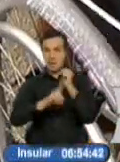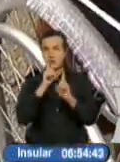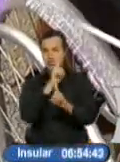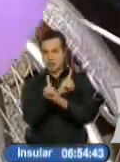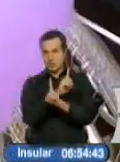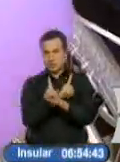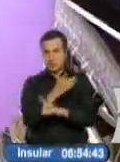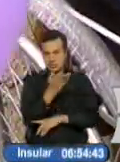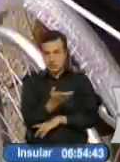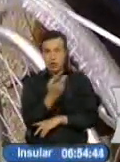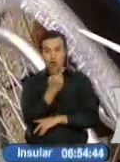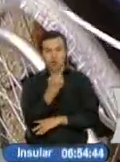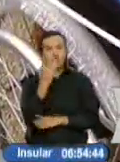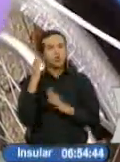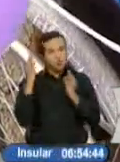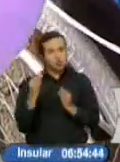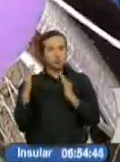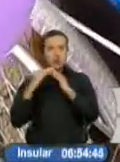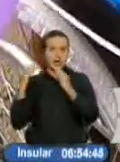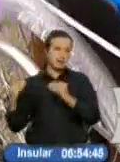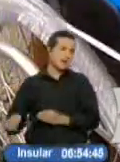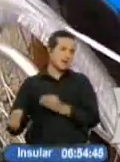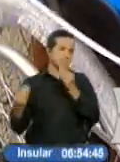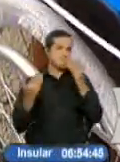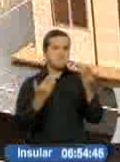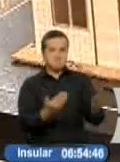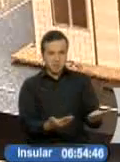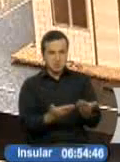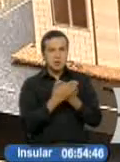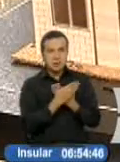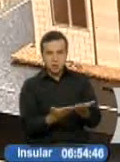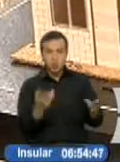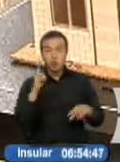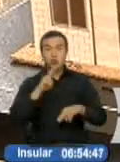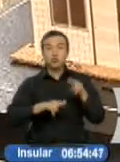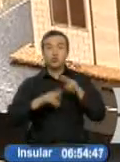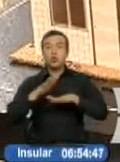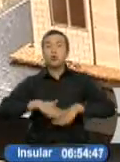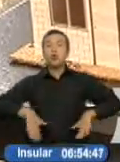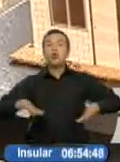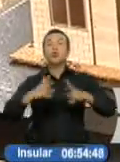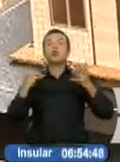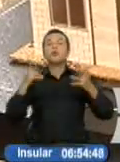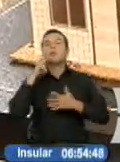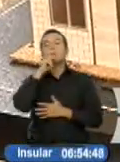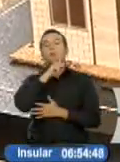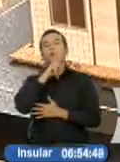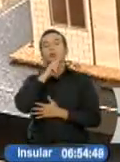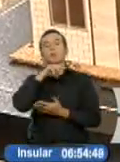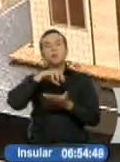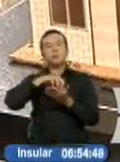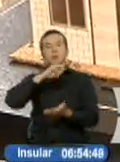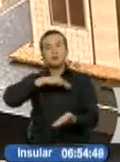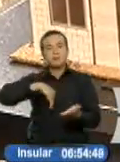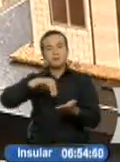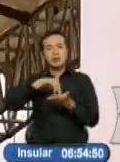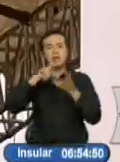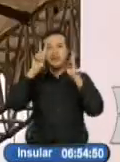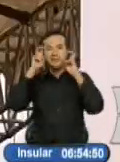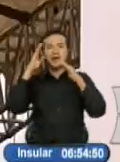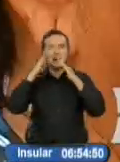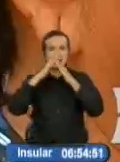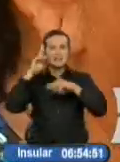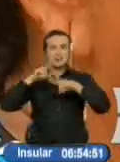motriz, serán las beneficiarias de una de las primeras viviendas que se construirán en Puerto Viejo, provincia de Manabí, dentro del plan denominado Casa